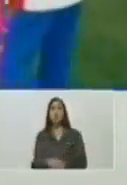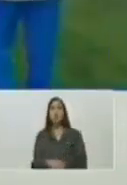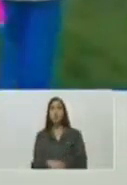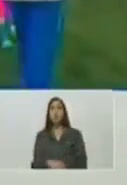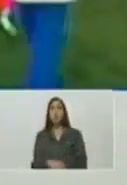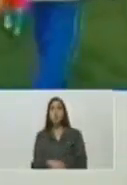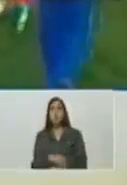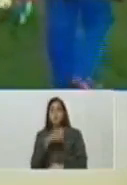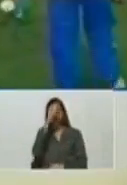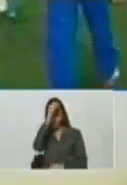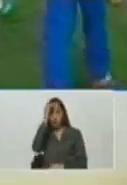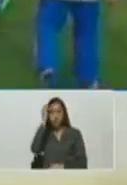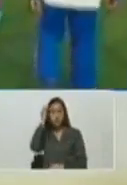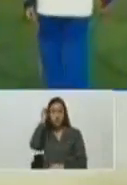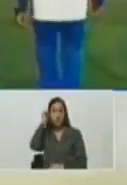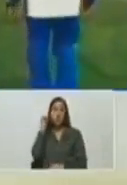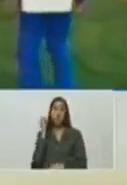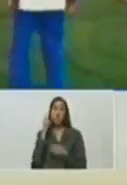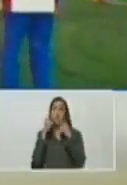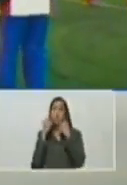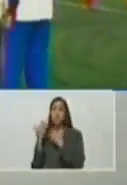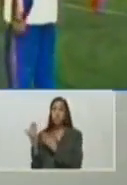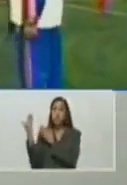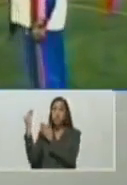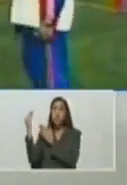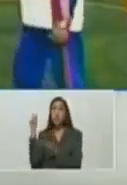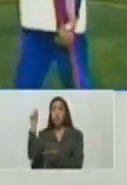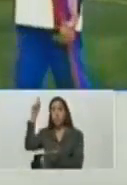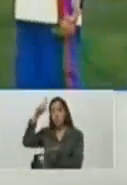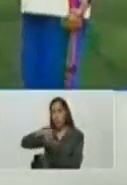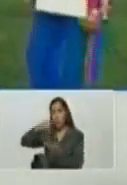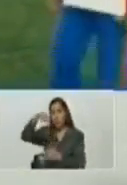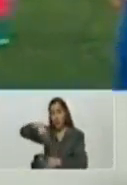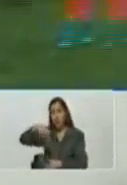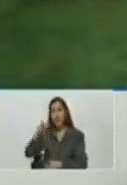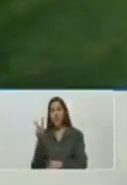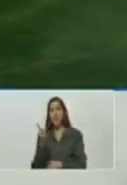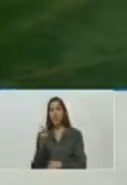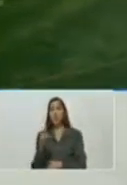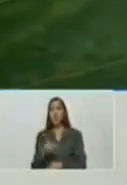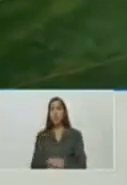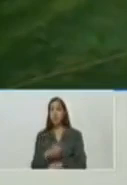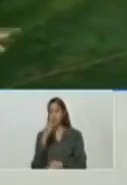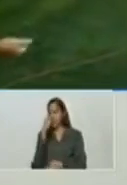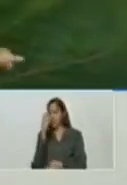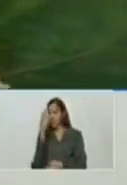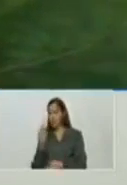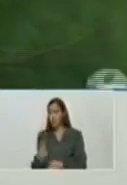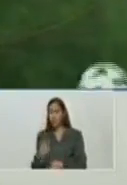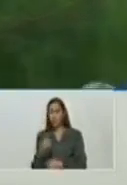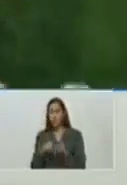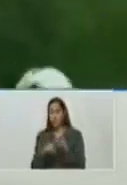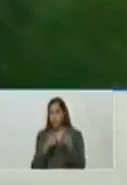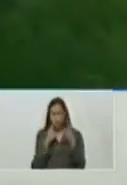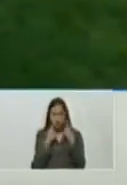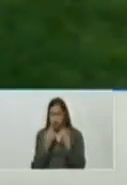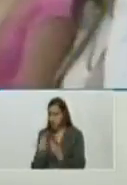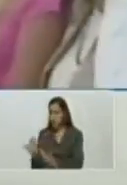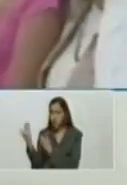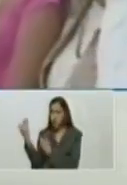Y bueno, yo le dije, mira esas imágenes cuando estuvo aquí, Maradona, mira, qué bonitas esas imágenes, Cilia.